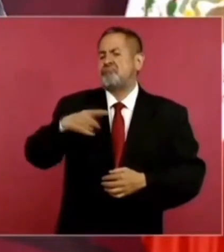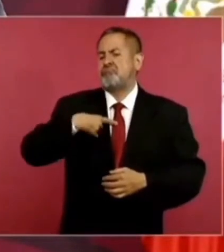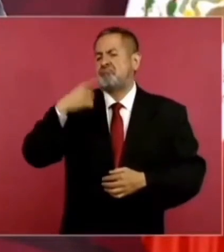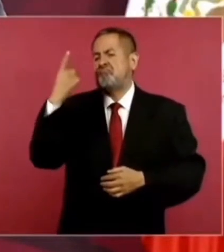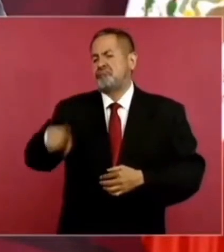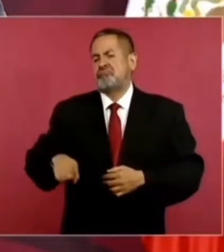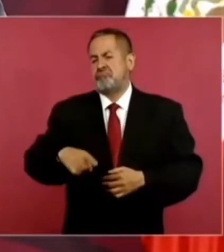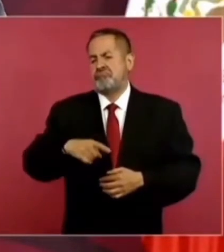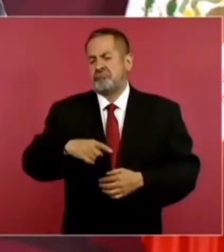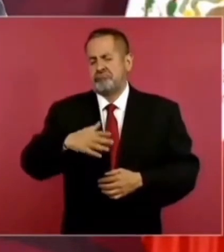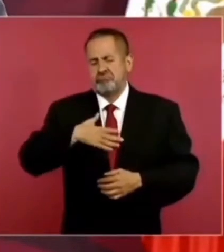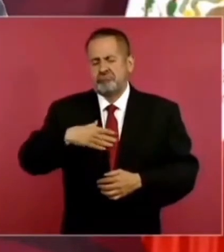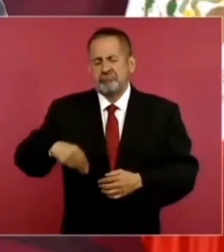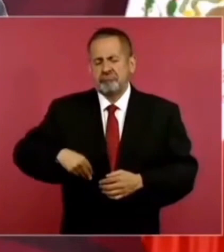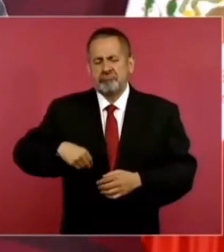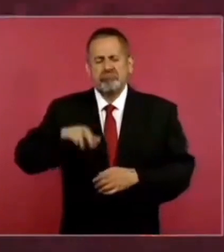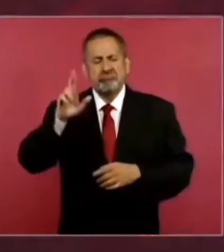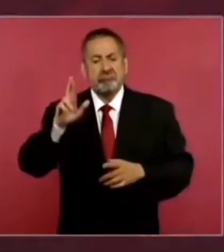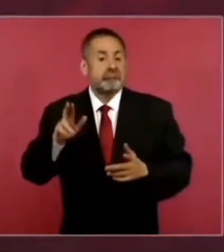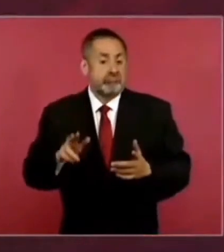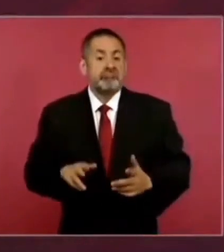responsabilidad.